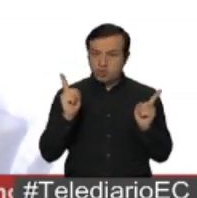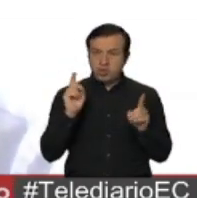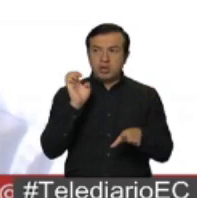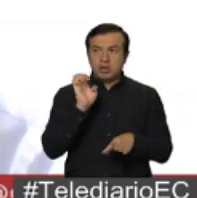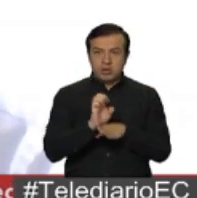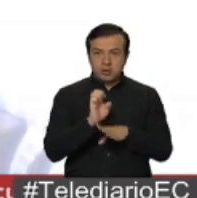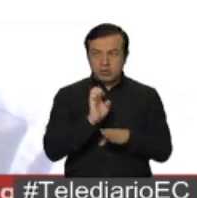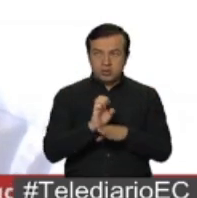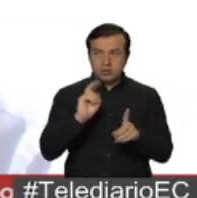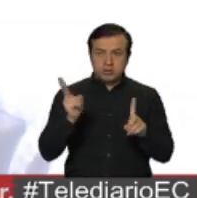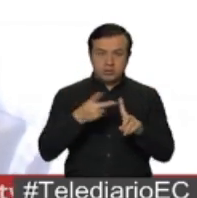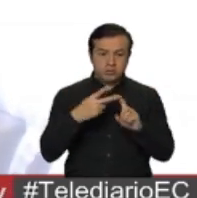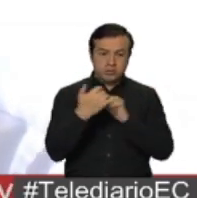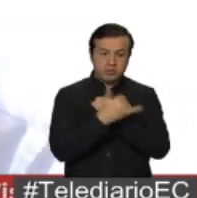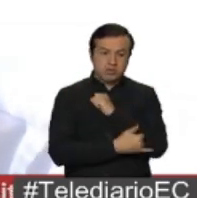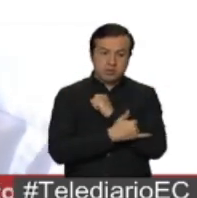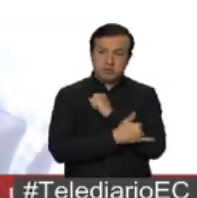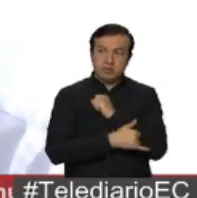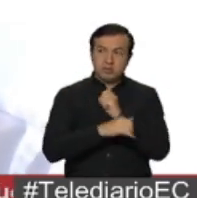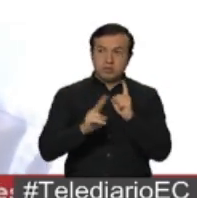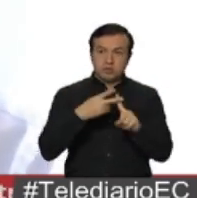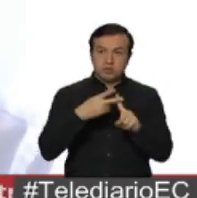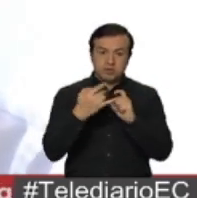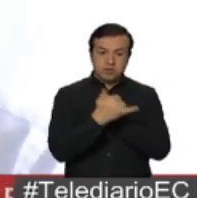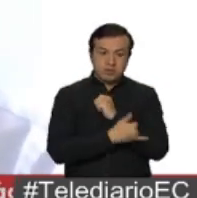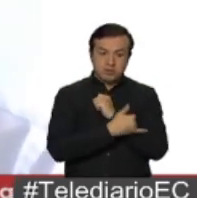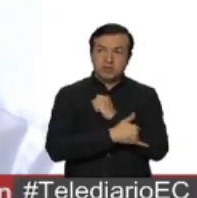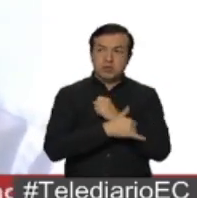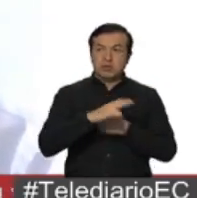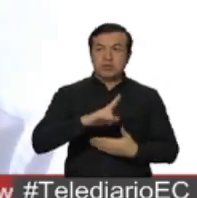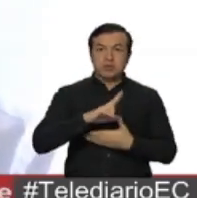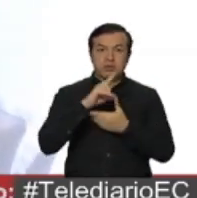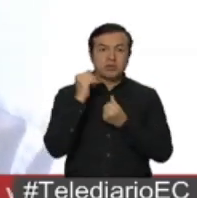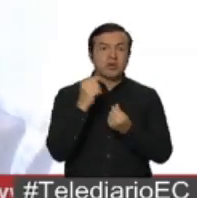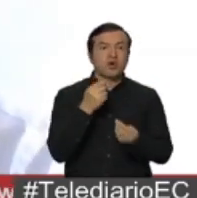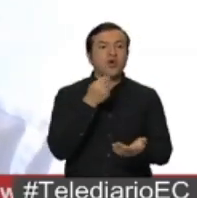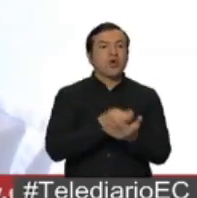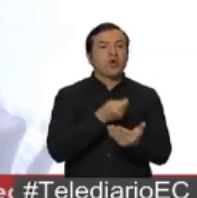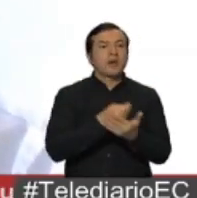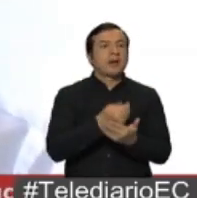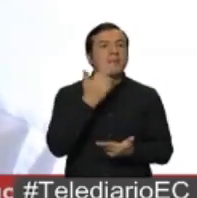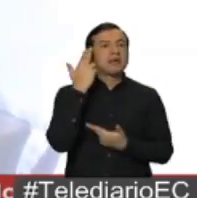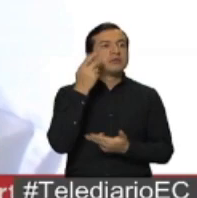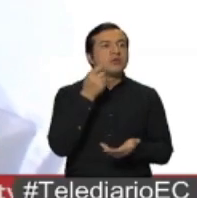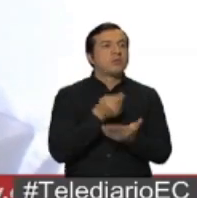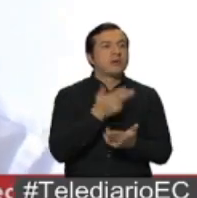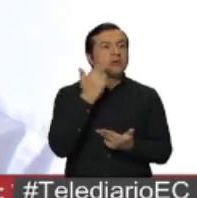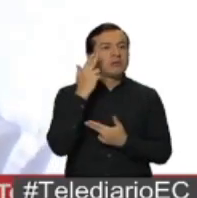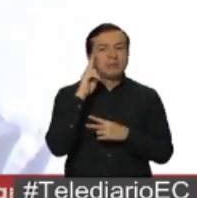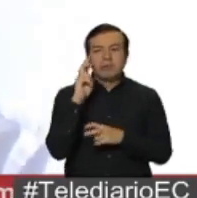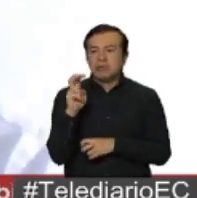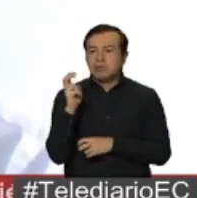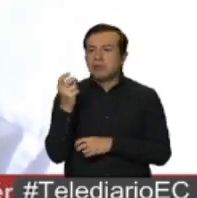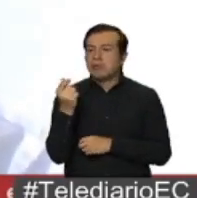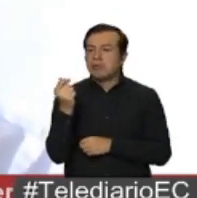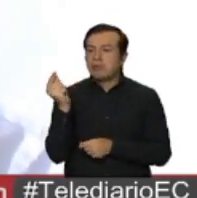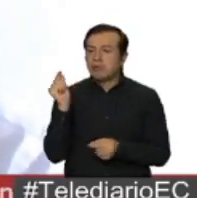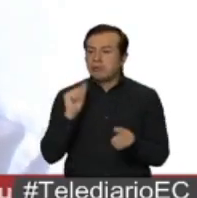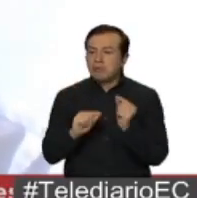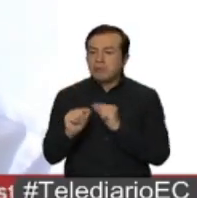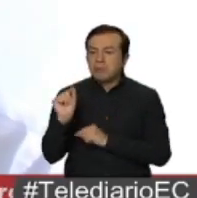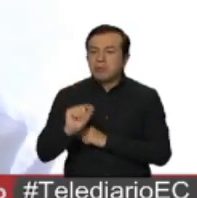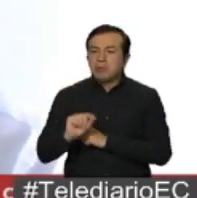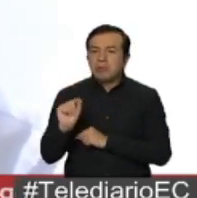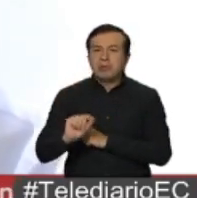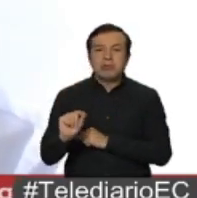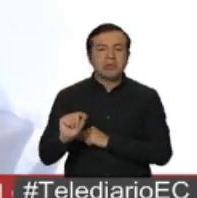desde el segundo país en latinoamérica que invierte en armamento y en investigación estamos todavía muy